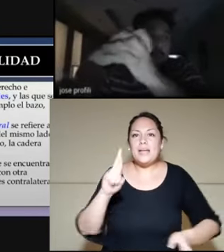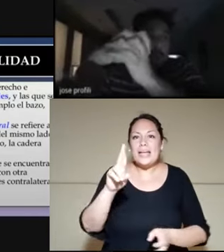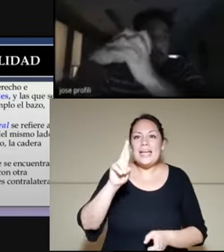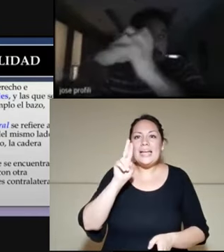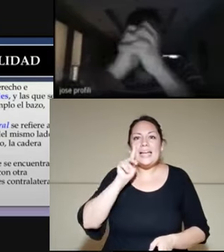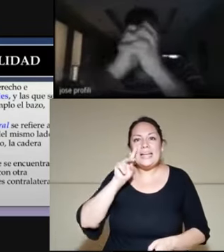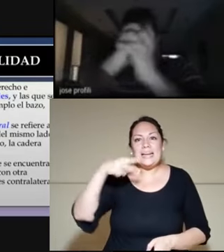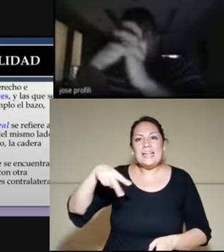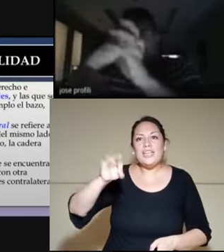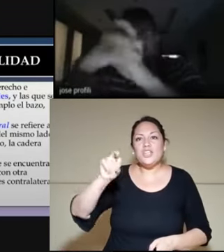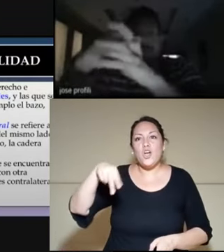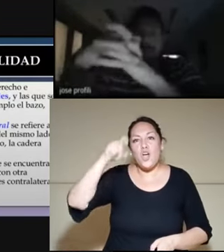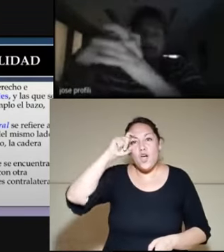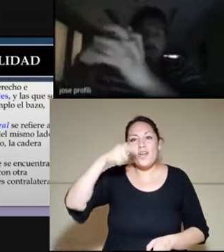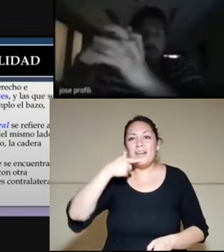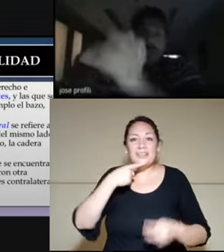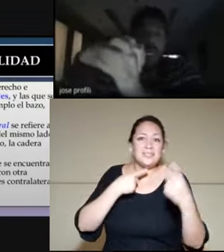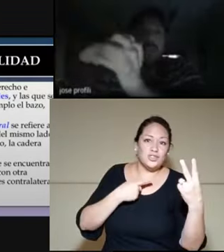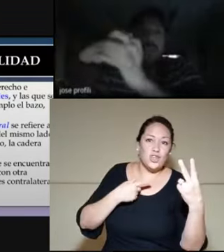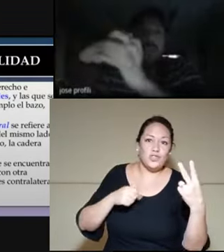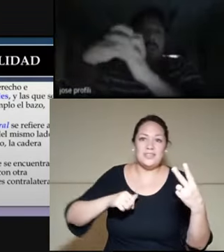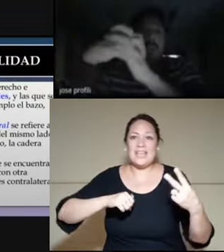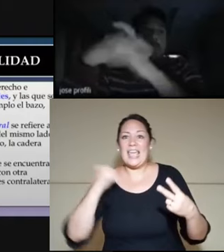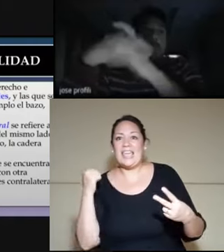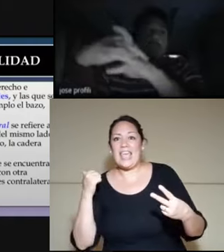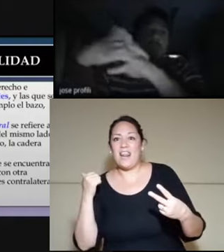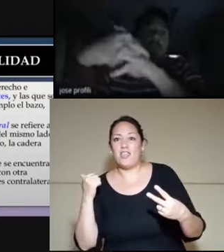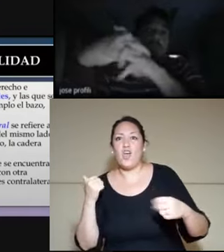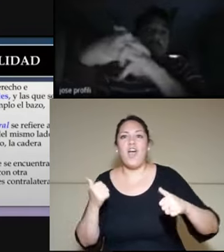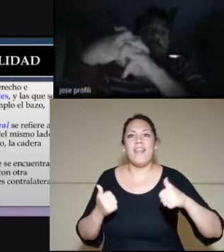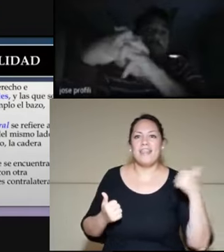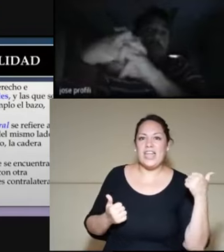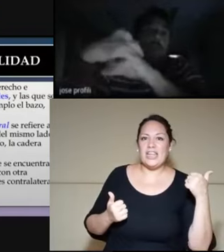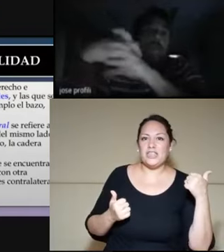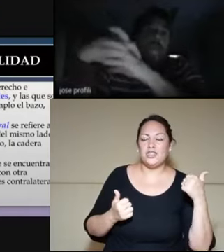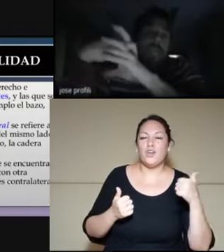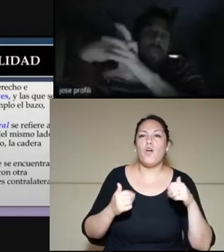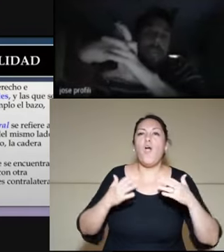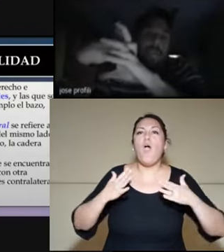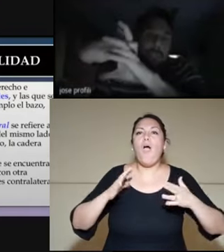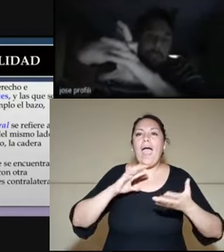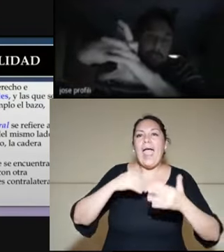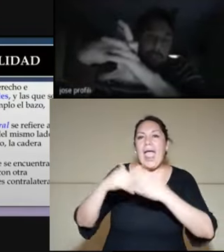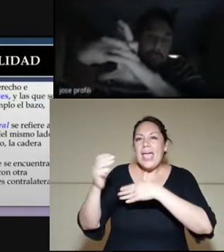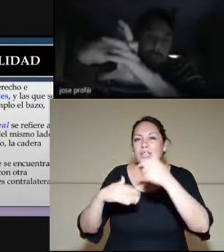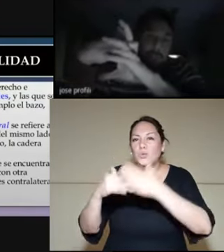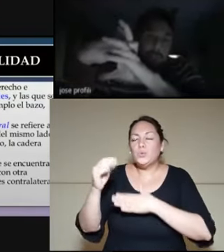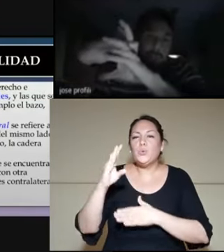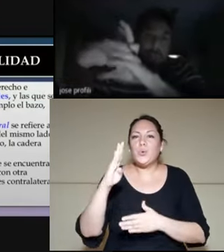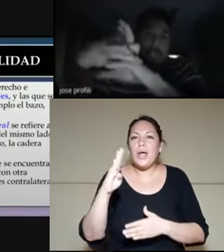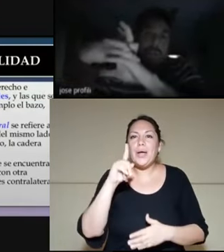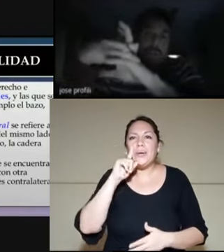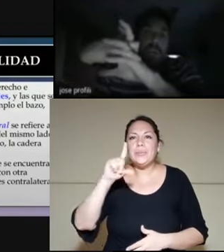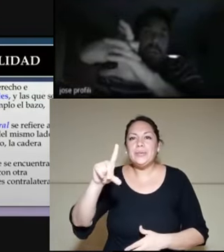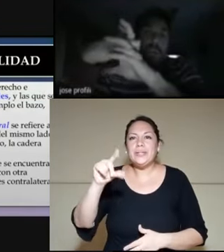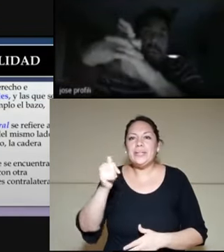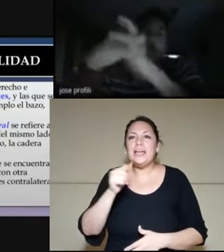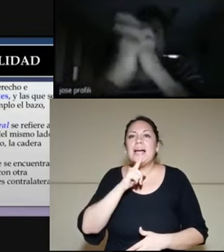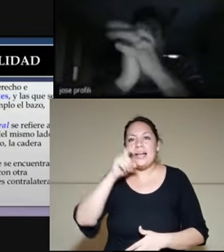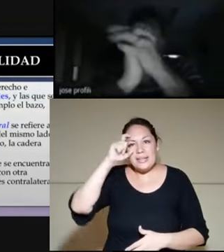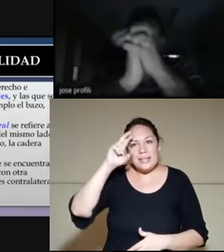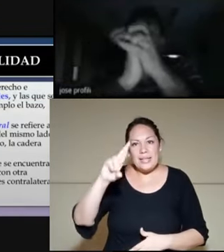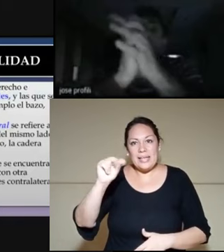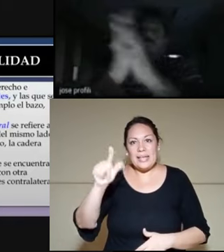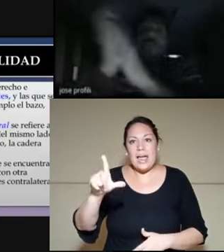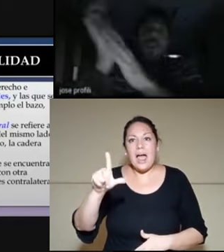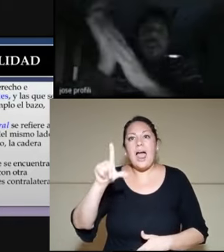son pares. Entonces tenemos un riñón derecho, un riñón izquierdo. Por lo tanto, son estructuras bilaterales, que se encuentran de